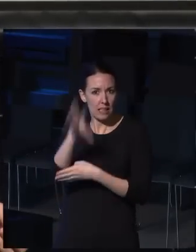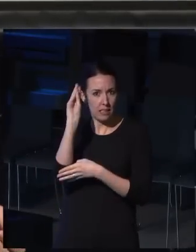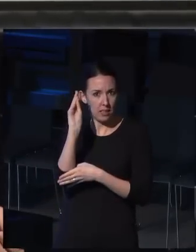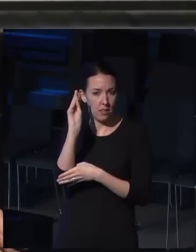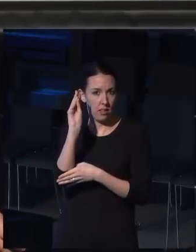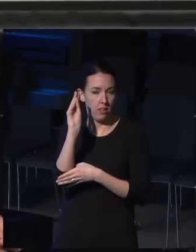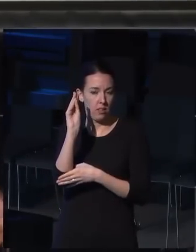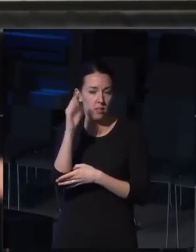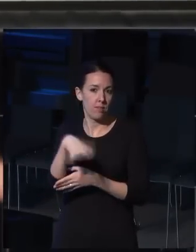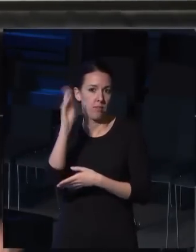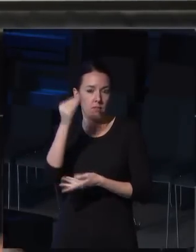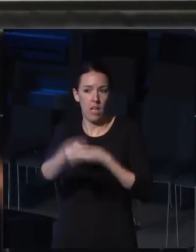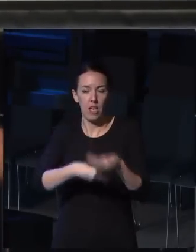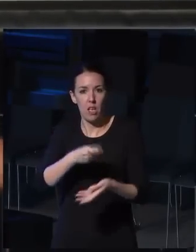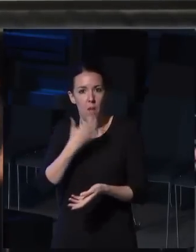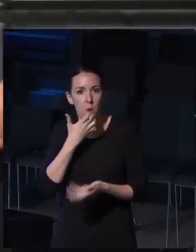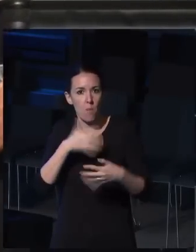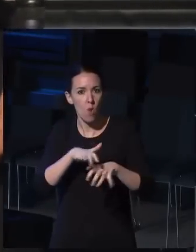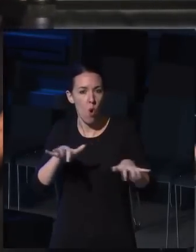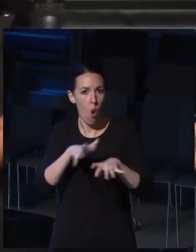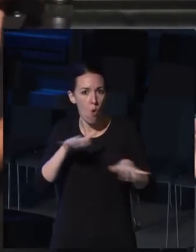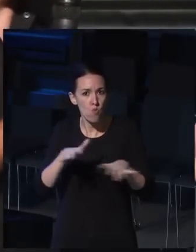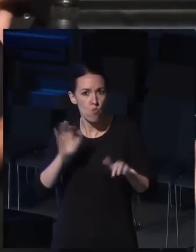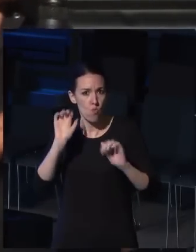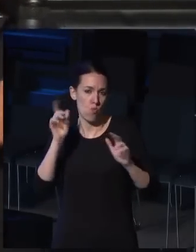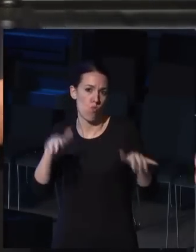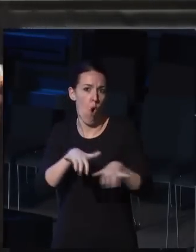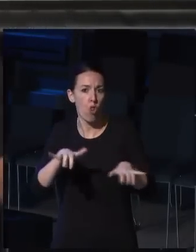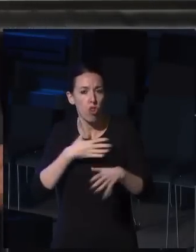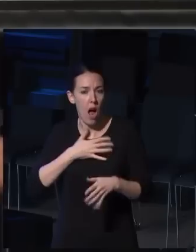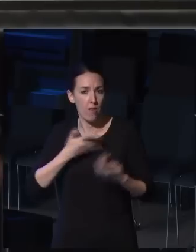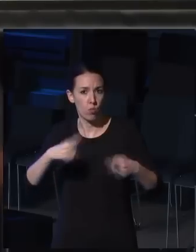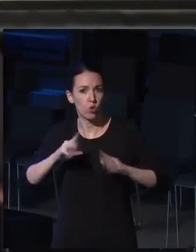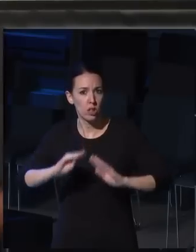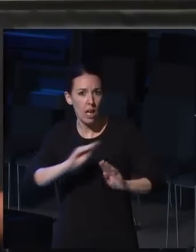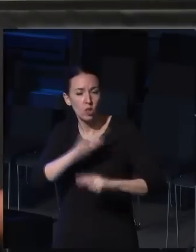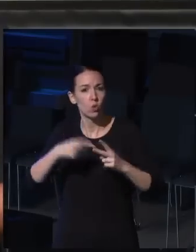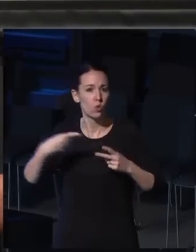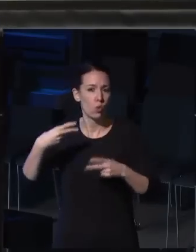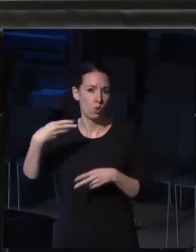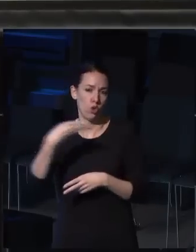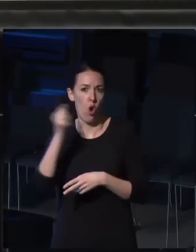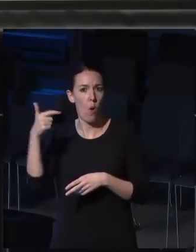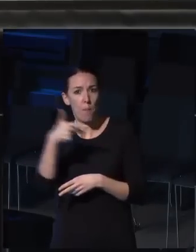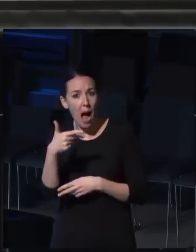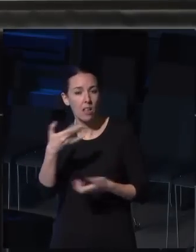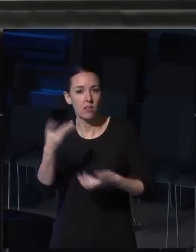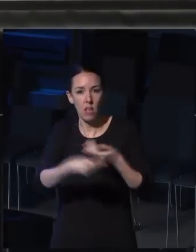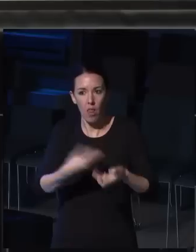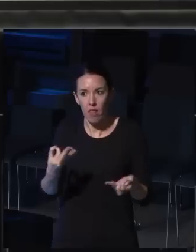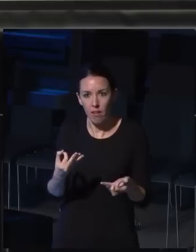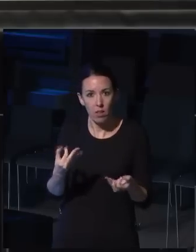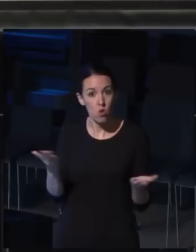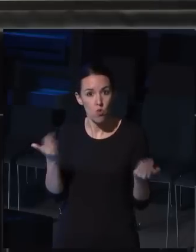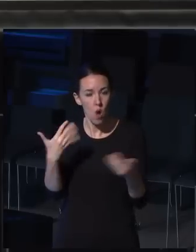que haría, pues no sé, el propio Mozart de su música cuando estaba componiendo, o el propio Bach? Todo eso no lo tenemos. Todo